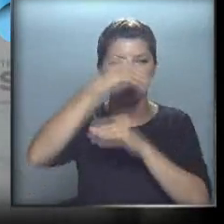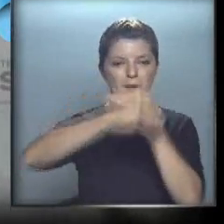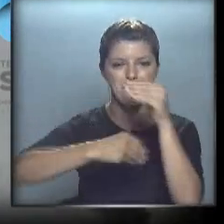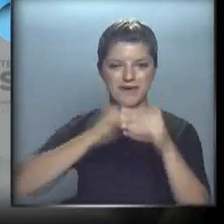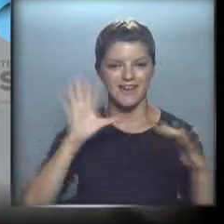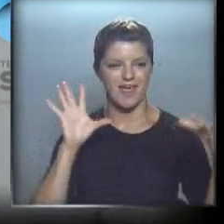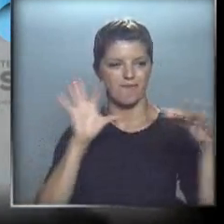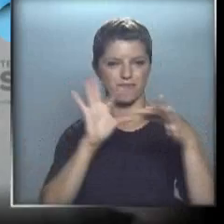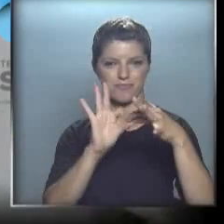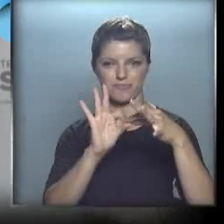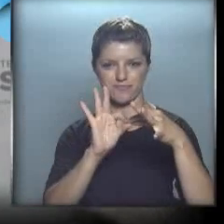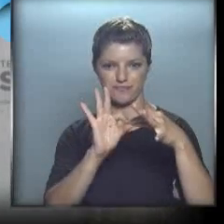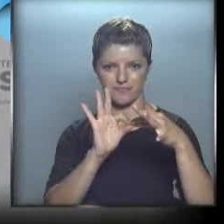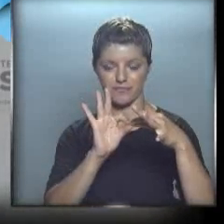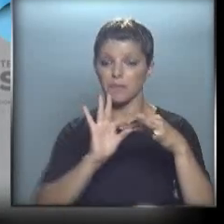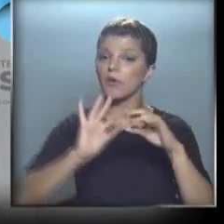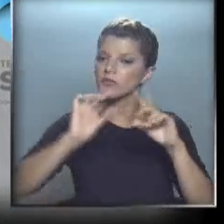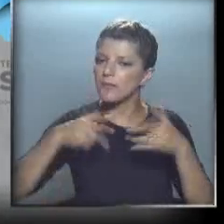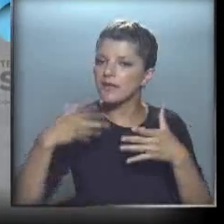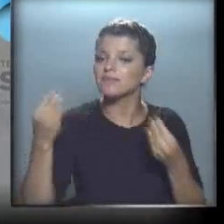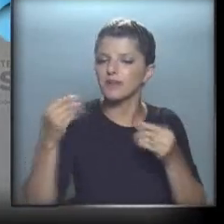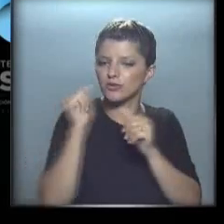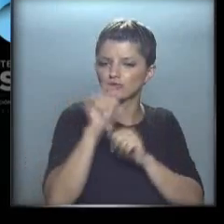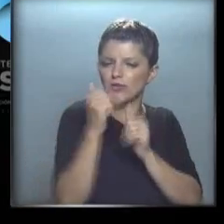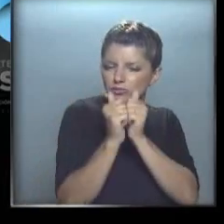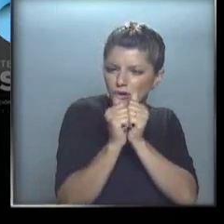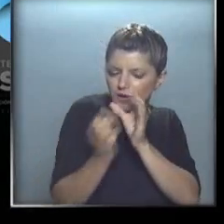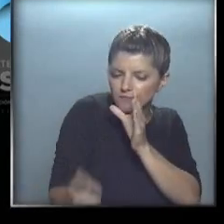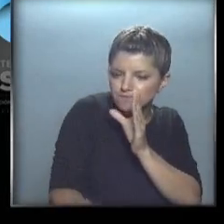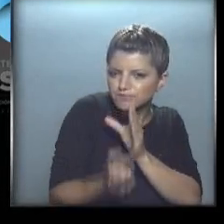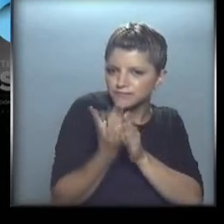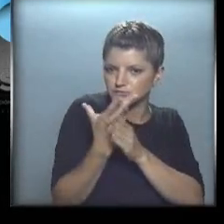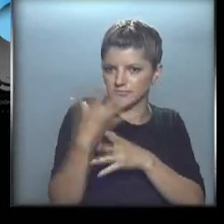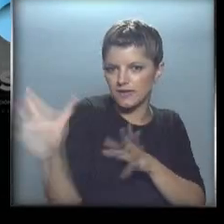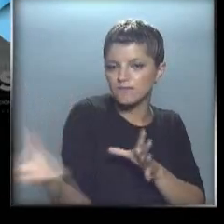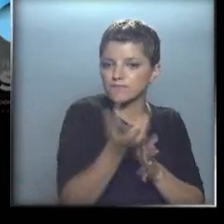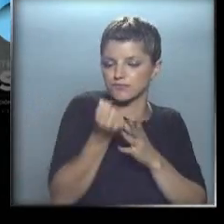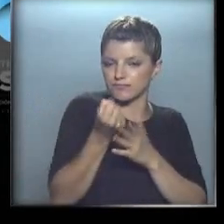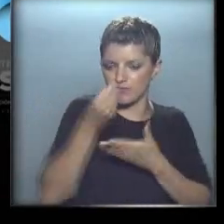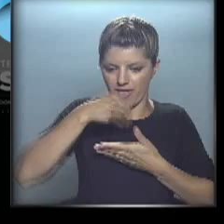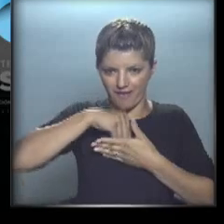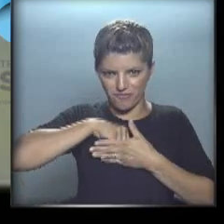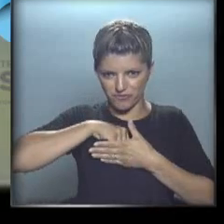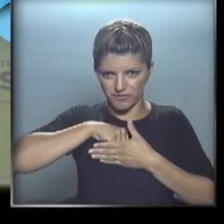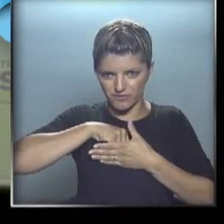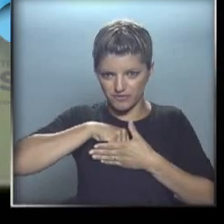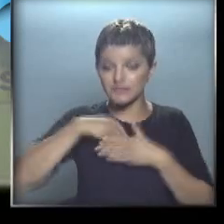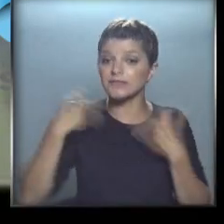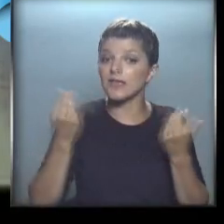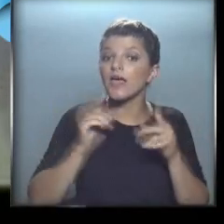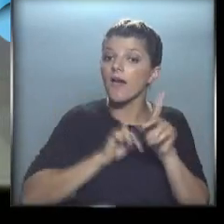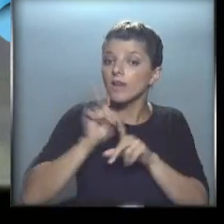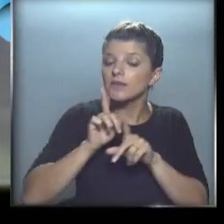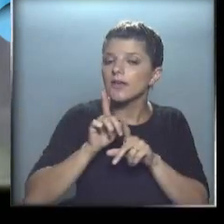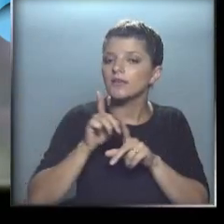desaparecidas probablemente, sino que recuperan una historia. Se hacen cargo de esa historia y muchos de ellos